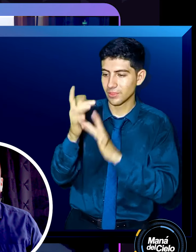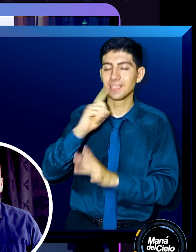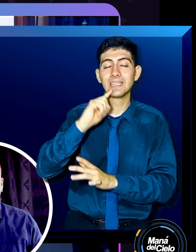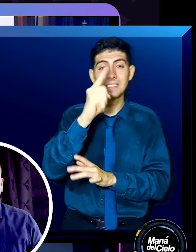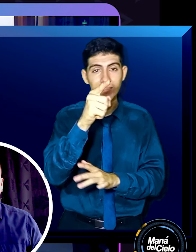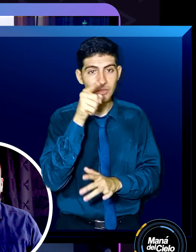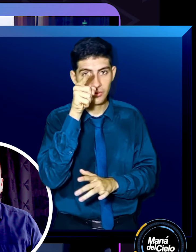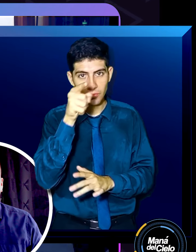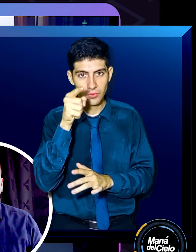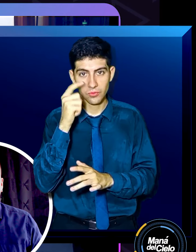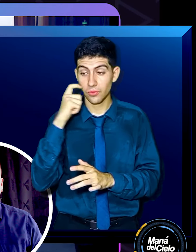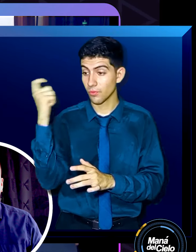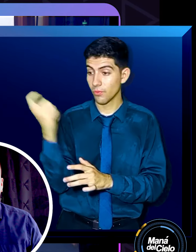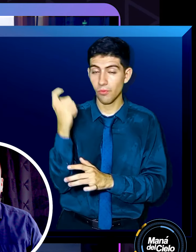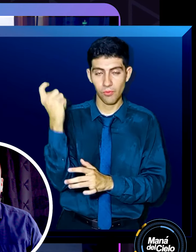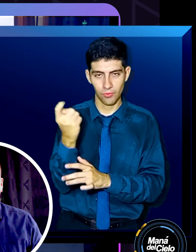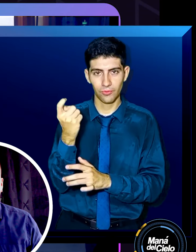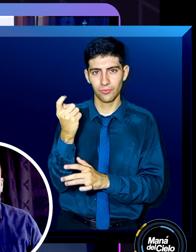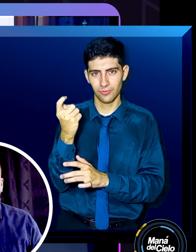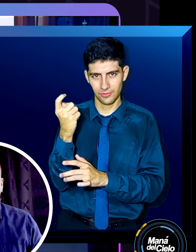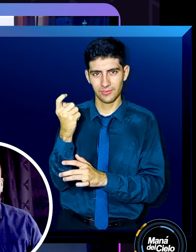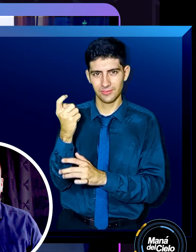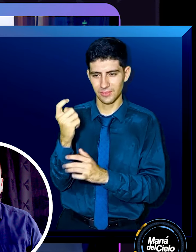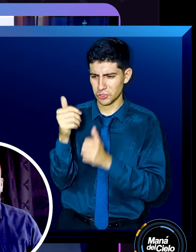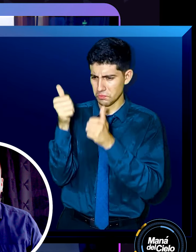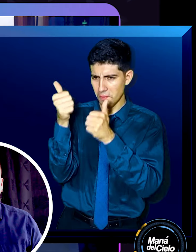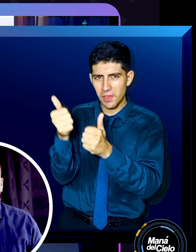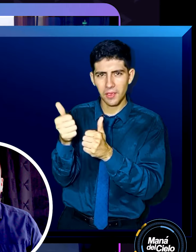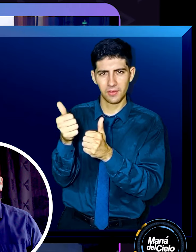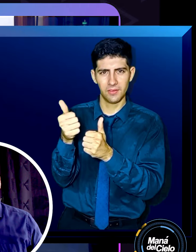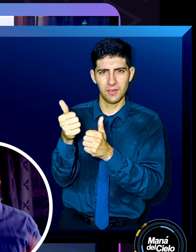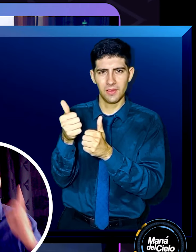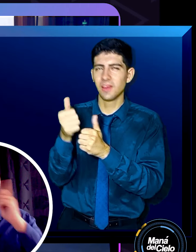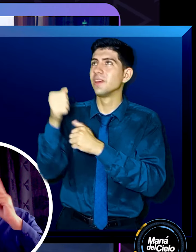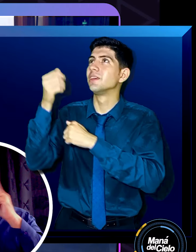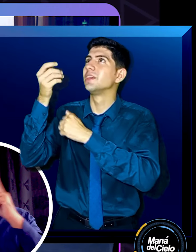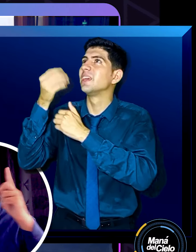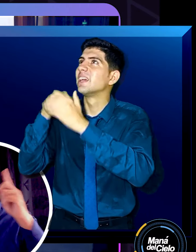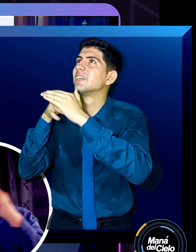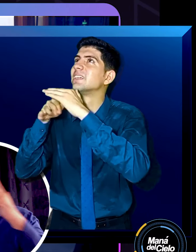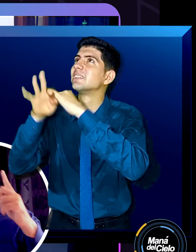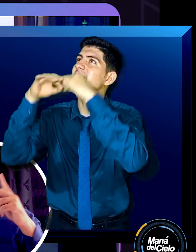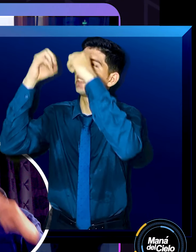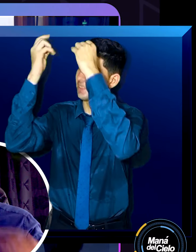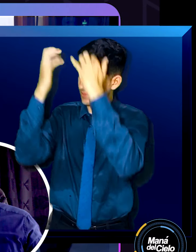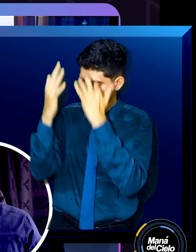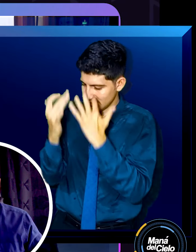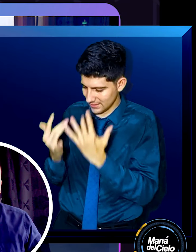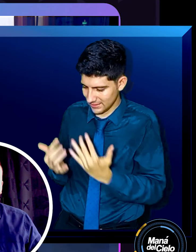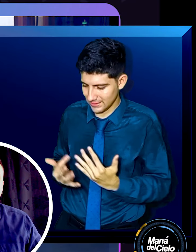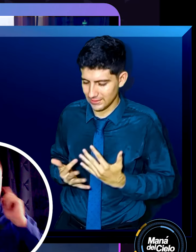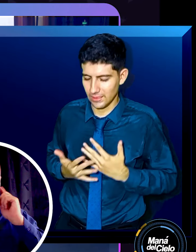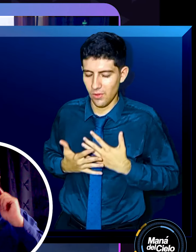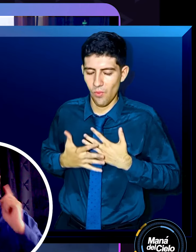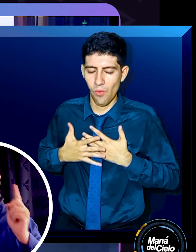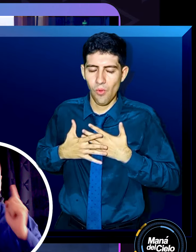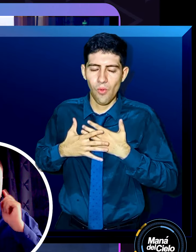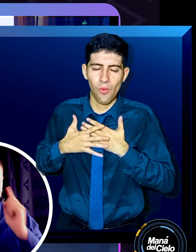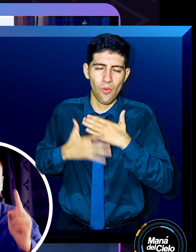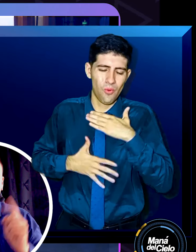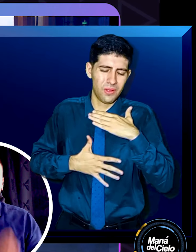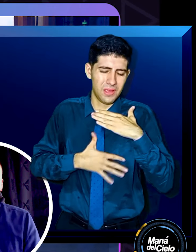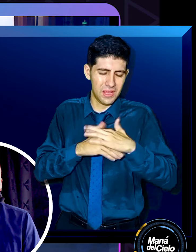no tendrá sed jamás. Si tú quieres estar satisfecho, bebe de esta agua. Esta